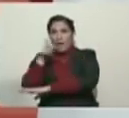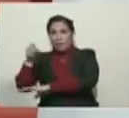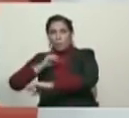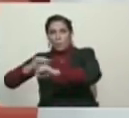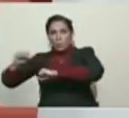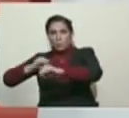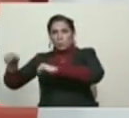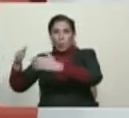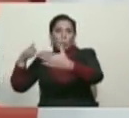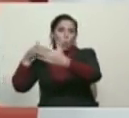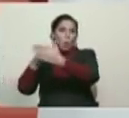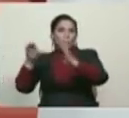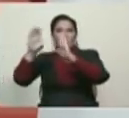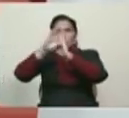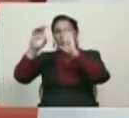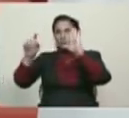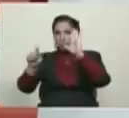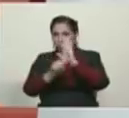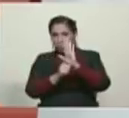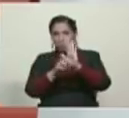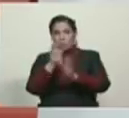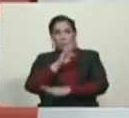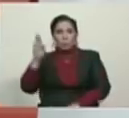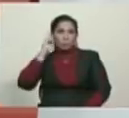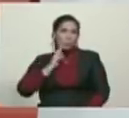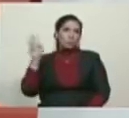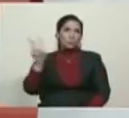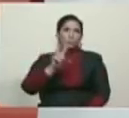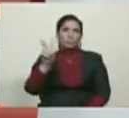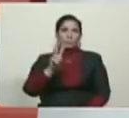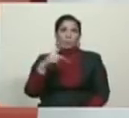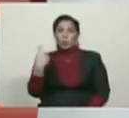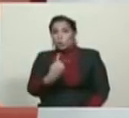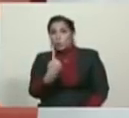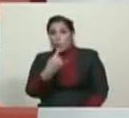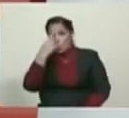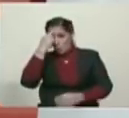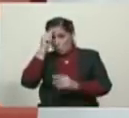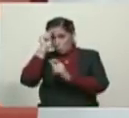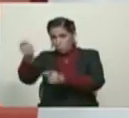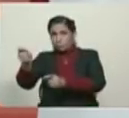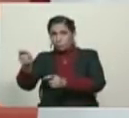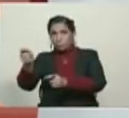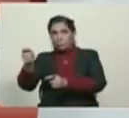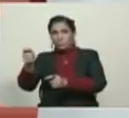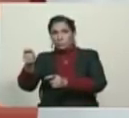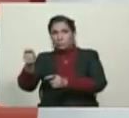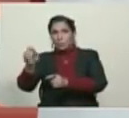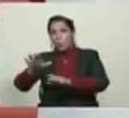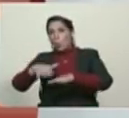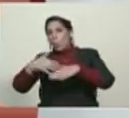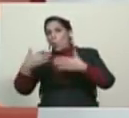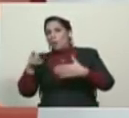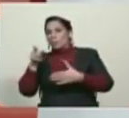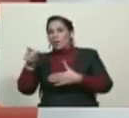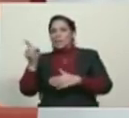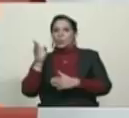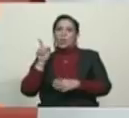la Constitución de la República Bolivariana de Venezuela, que solo la reconocen cuando les conviene.